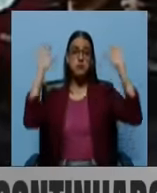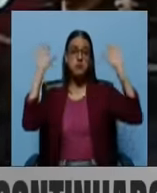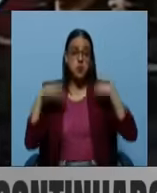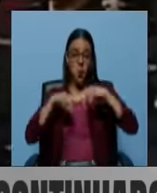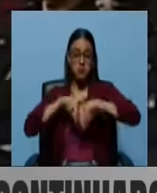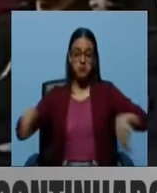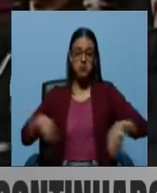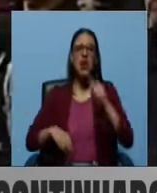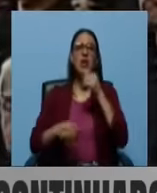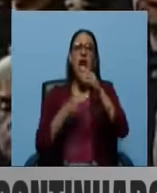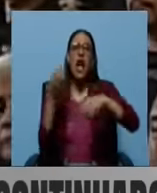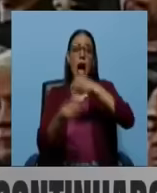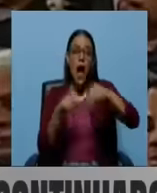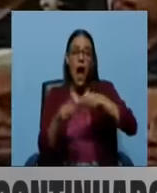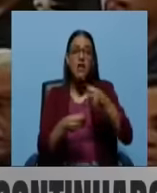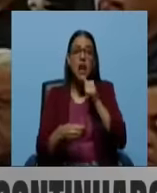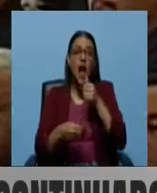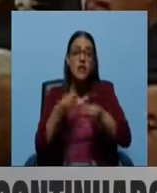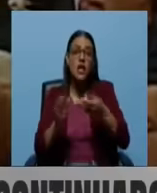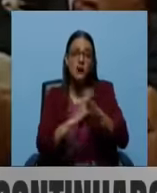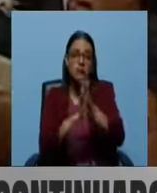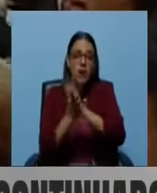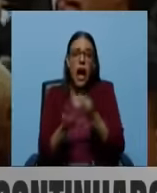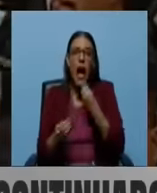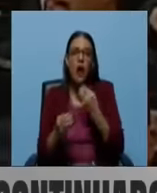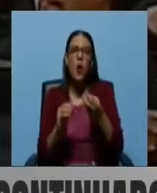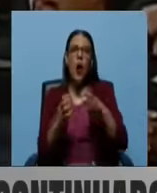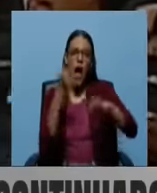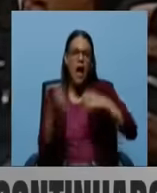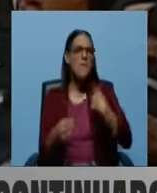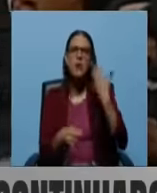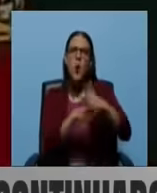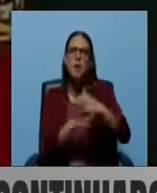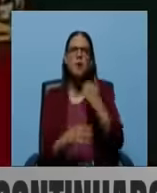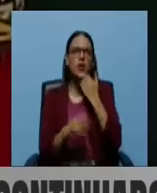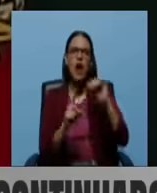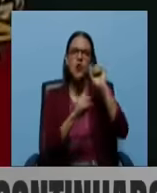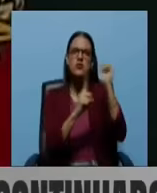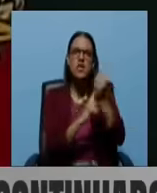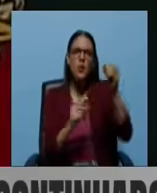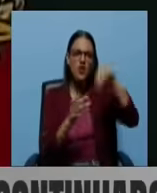otro. De no importarme lo que pase en mi comunidad.